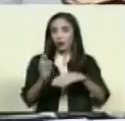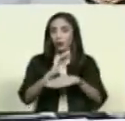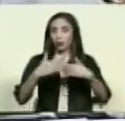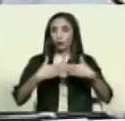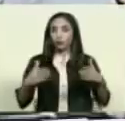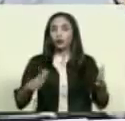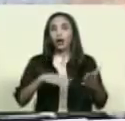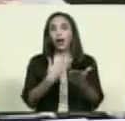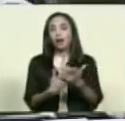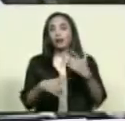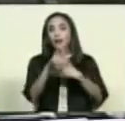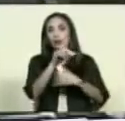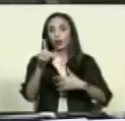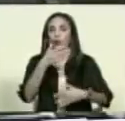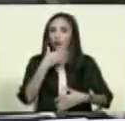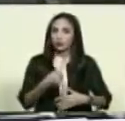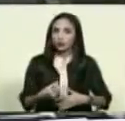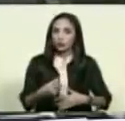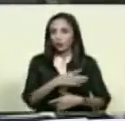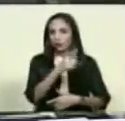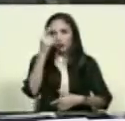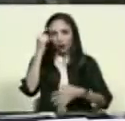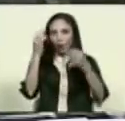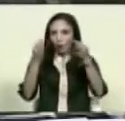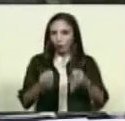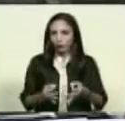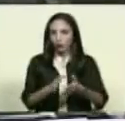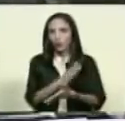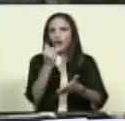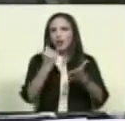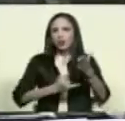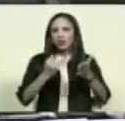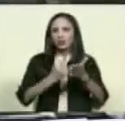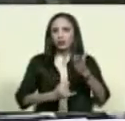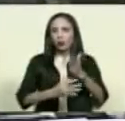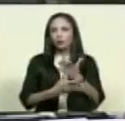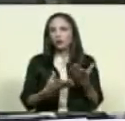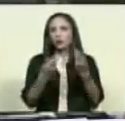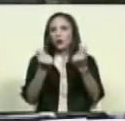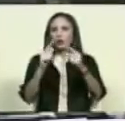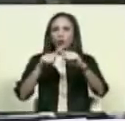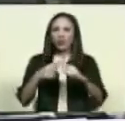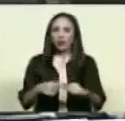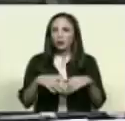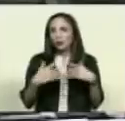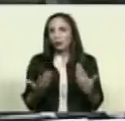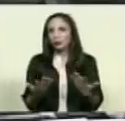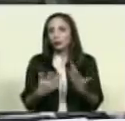el 31 de diciembre. Y se inscribieron Héctor Rodríguez,